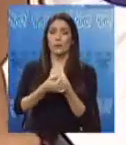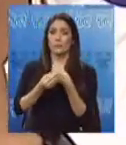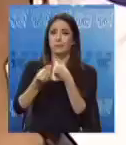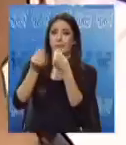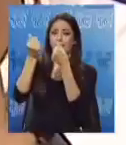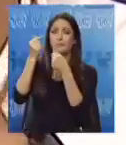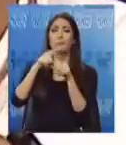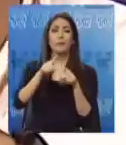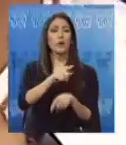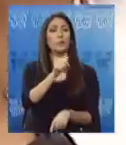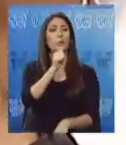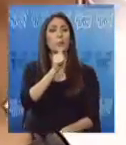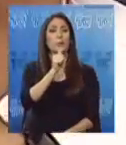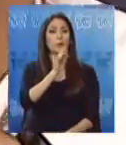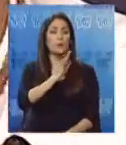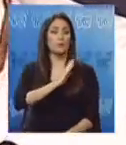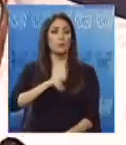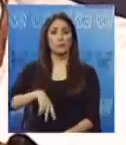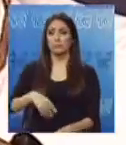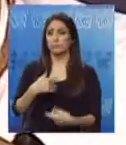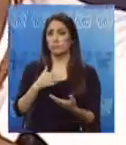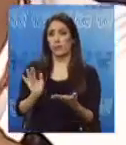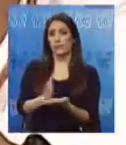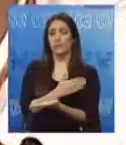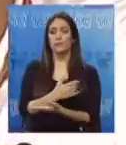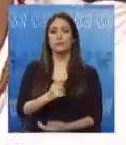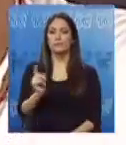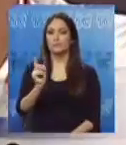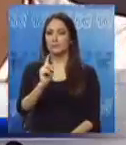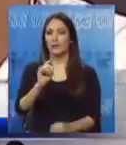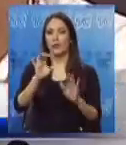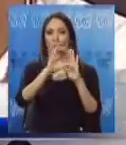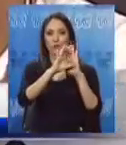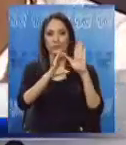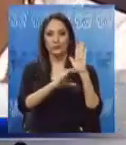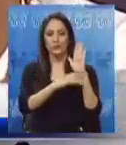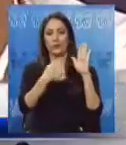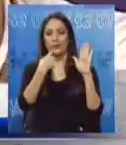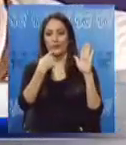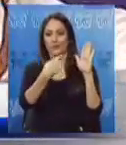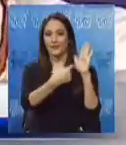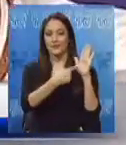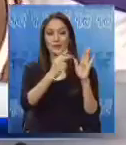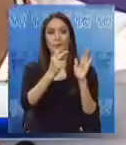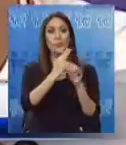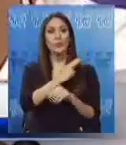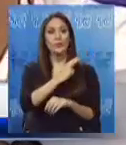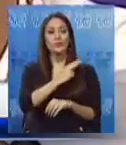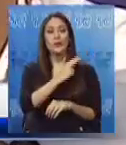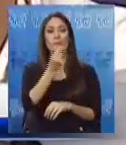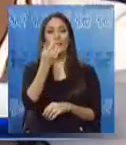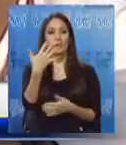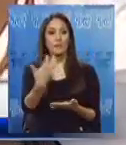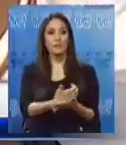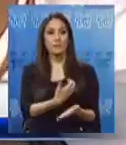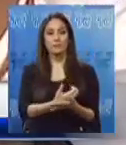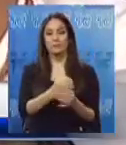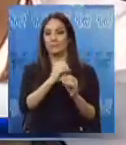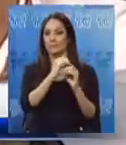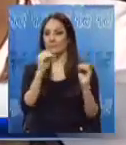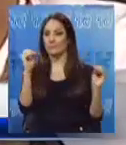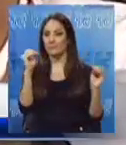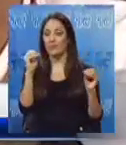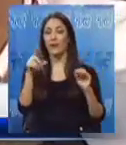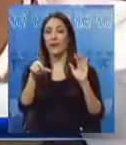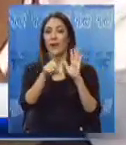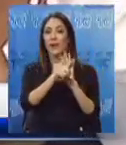son privadas, presidente, ¿qué nos importa? La Constitución ordena que las universidades son sin fines de lucro. La ley